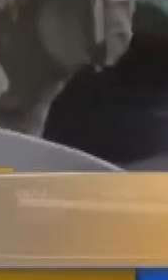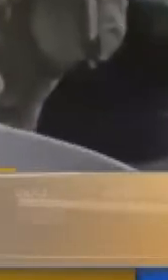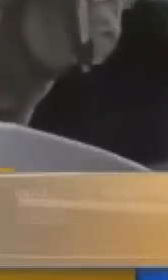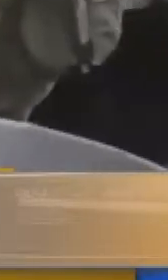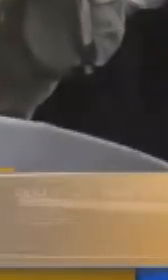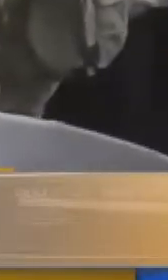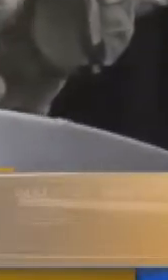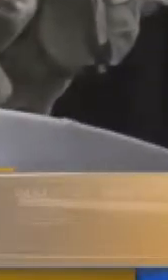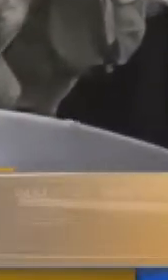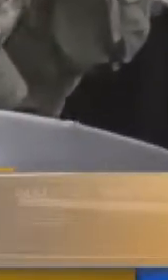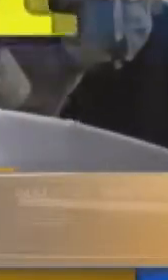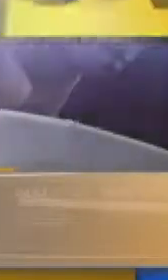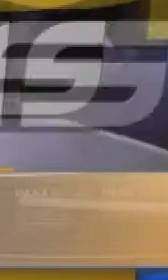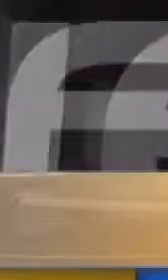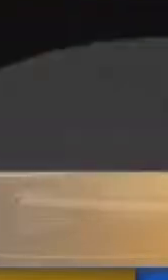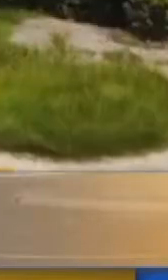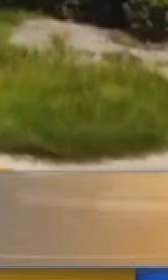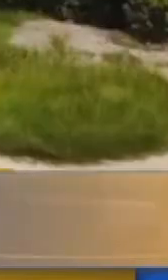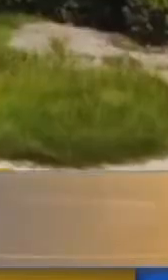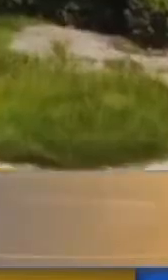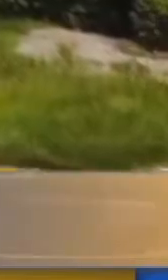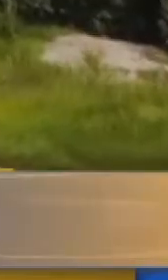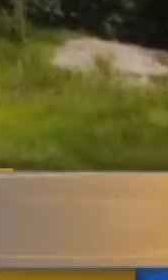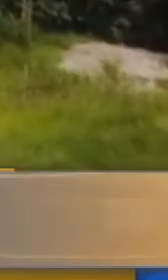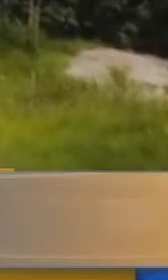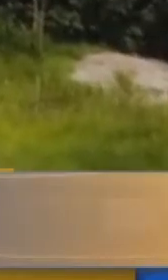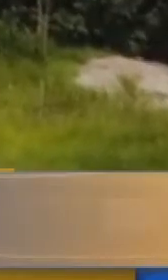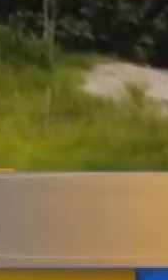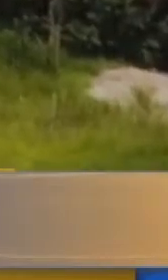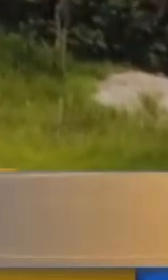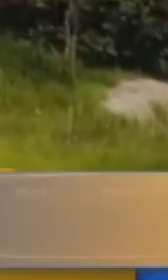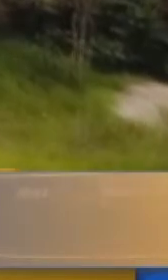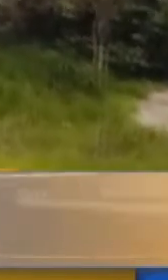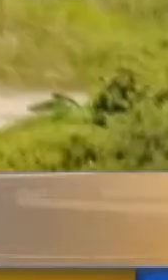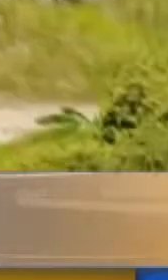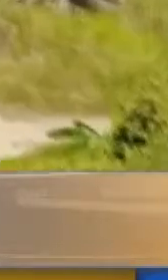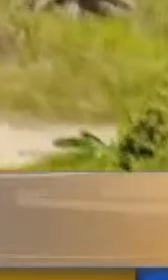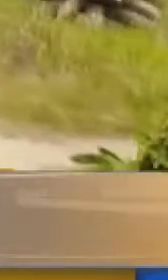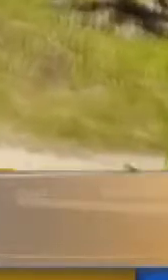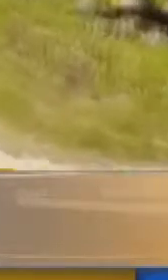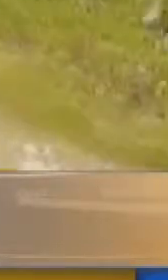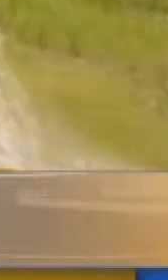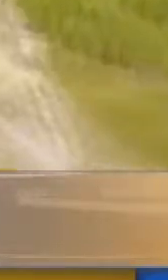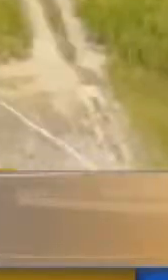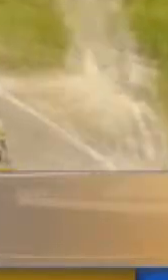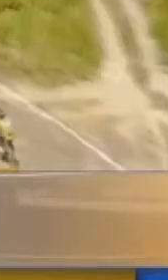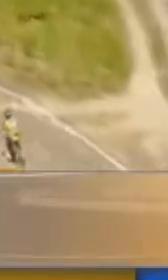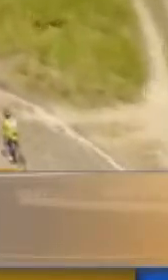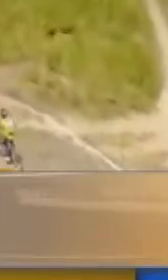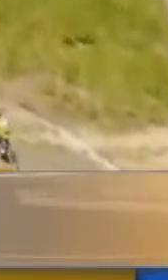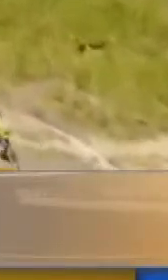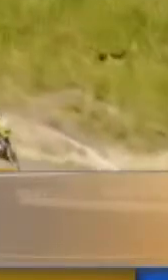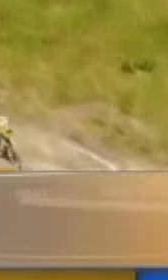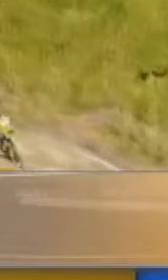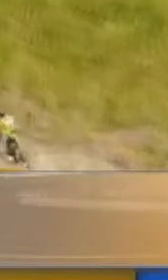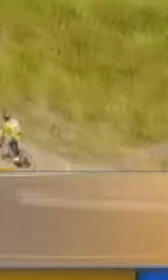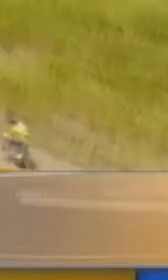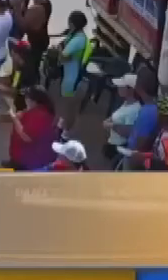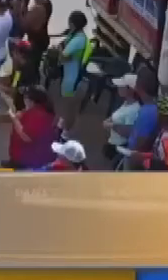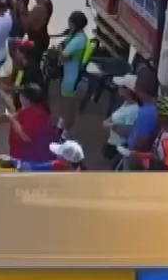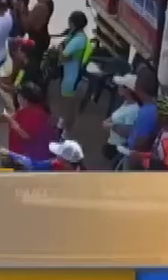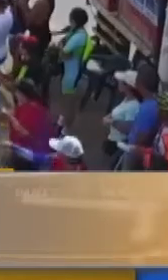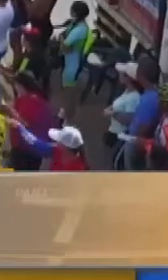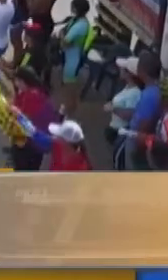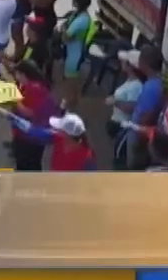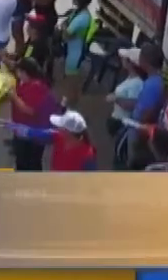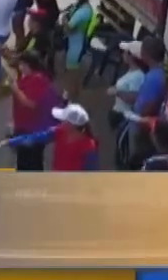primer semestre de 2017. En los deportes, miembro de la Armada Nacional ganó válida de ciclomontañismo realizada en la Villa Olímpica.